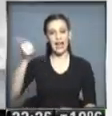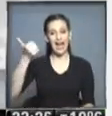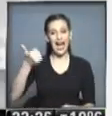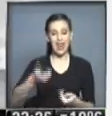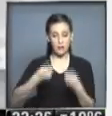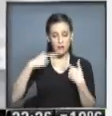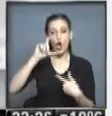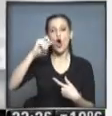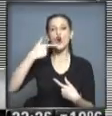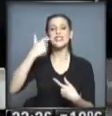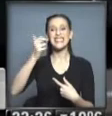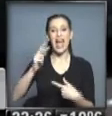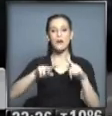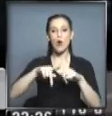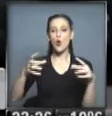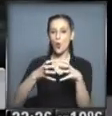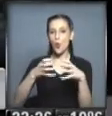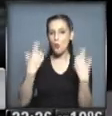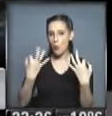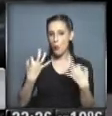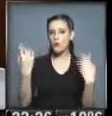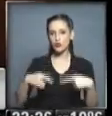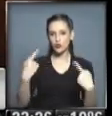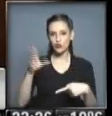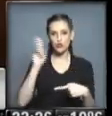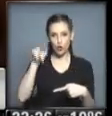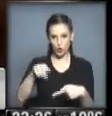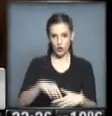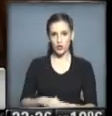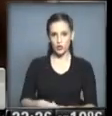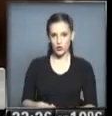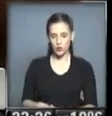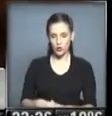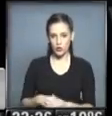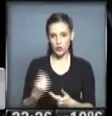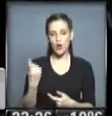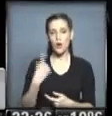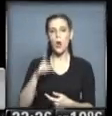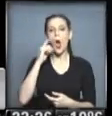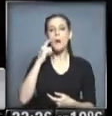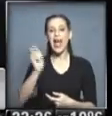era por la banda de sonido, pero lo agarró Beck, el cantante estadounidense,